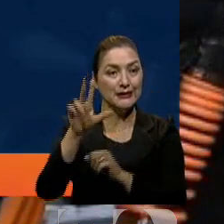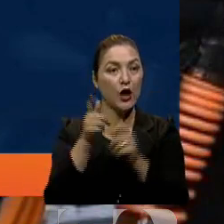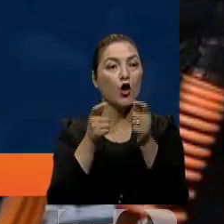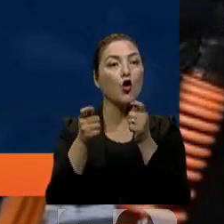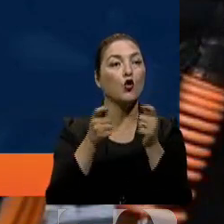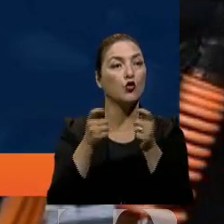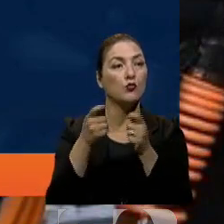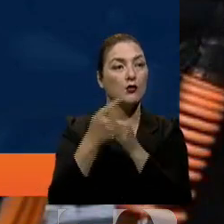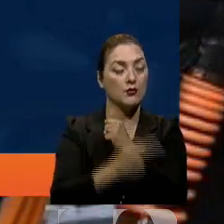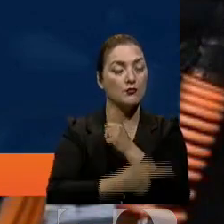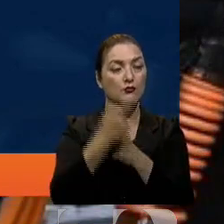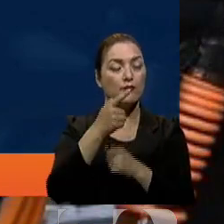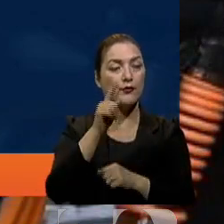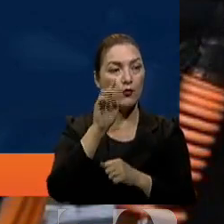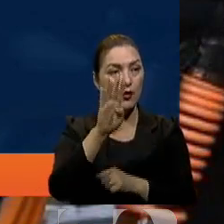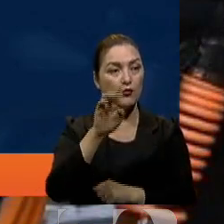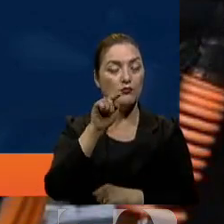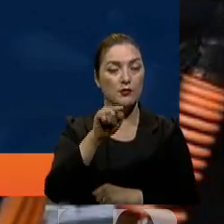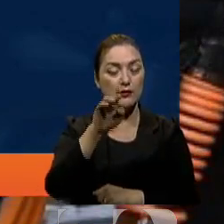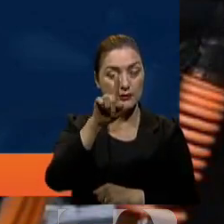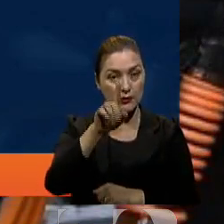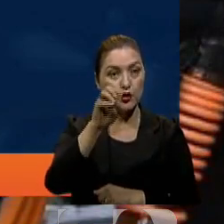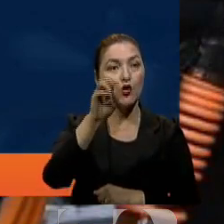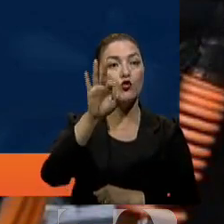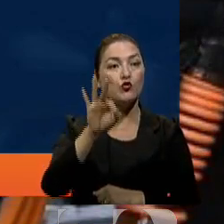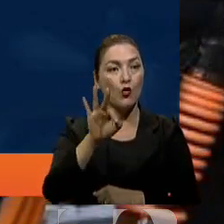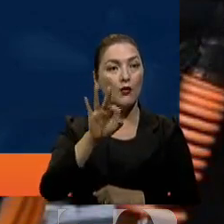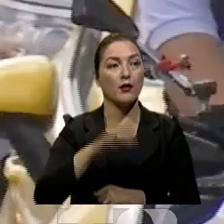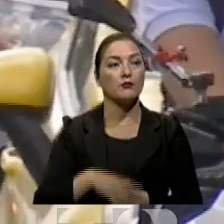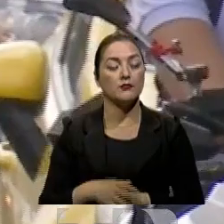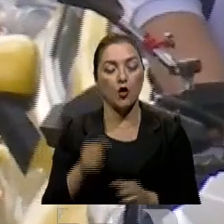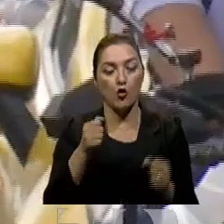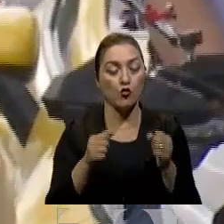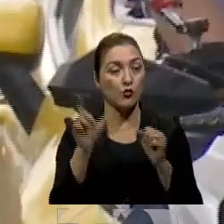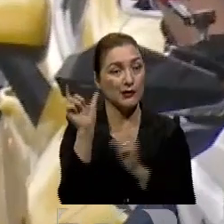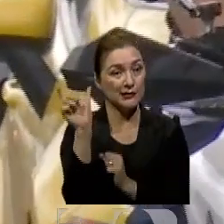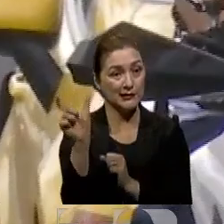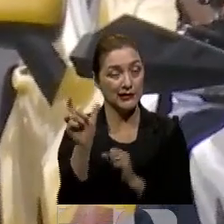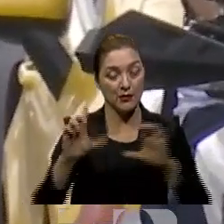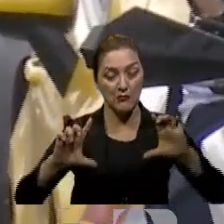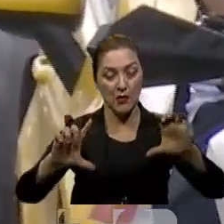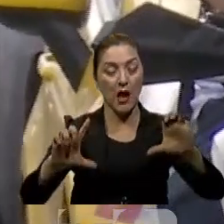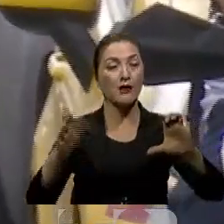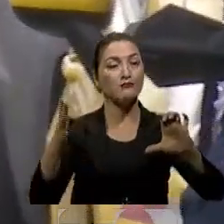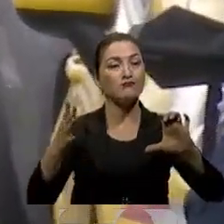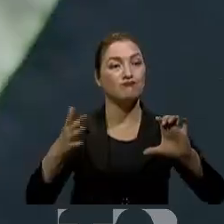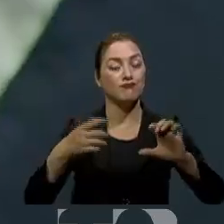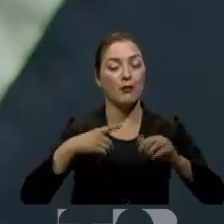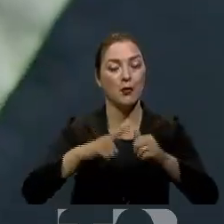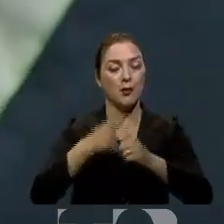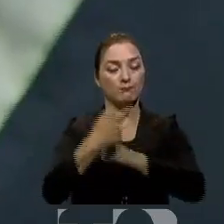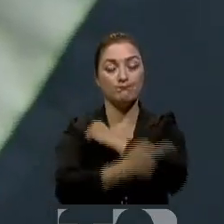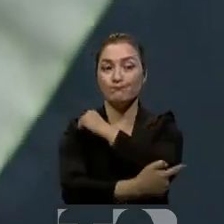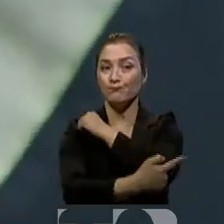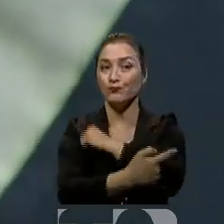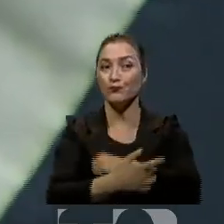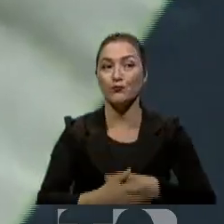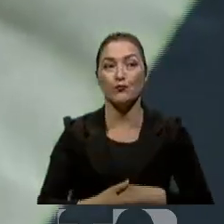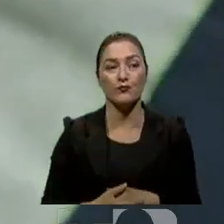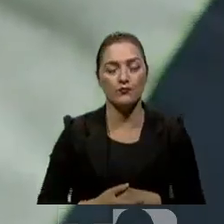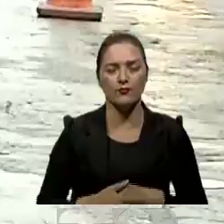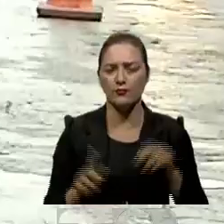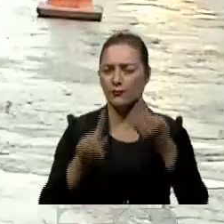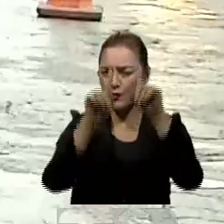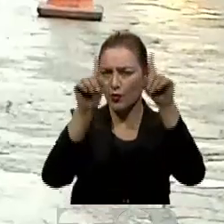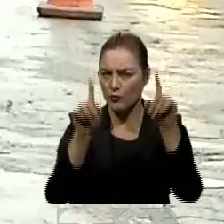han emitido 4.109 citaciones. El conducir sin licencia o sin placas está entre las primeras sanciones. Pero la